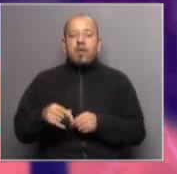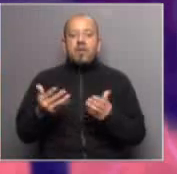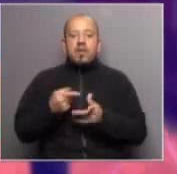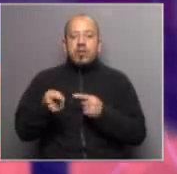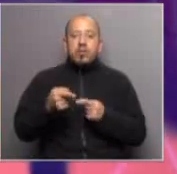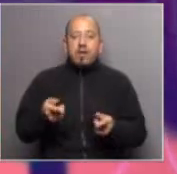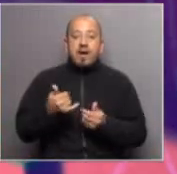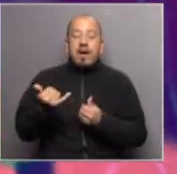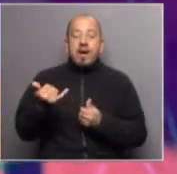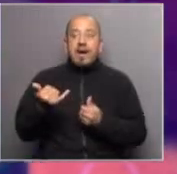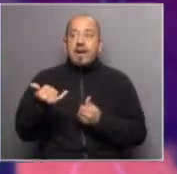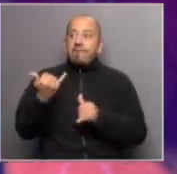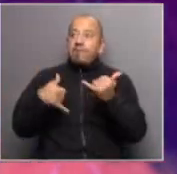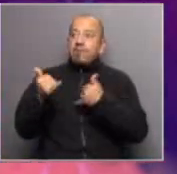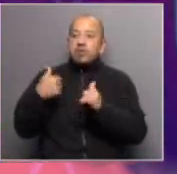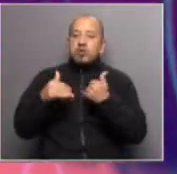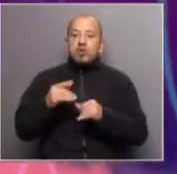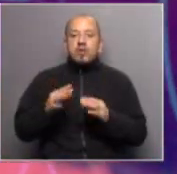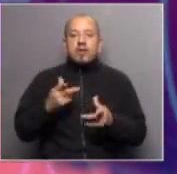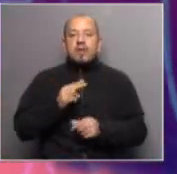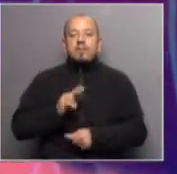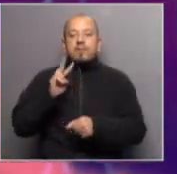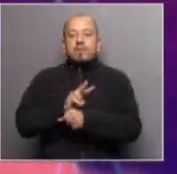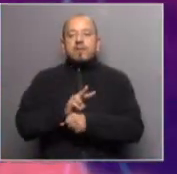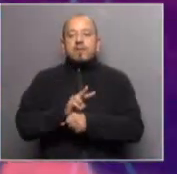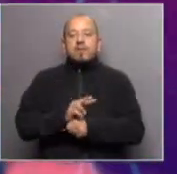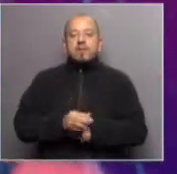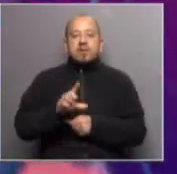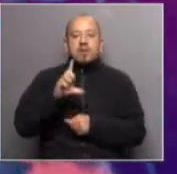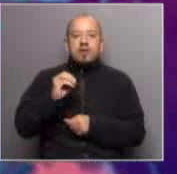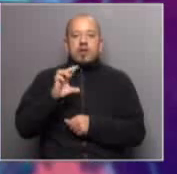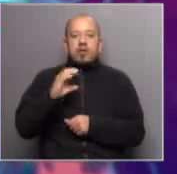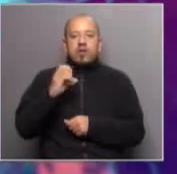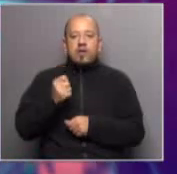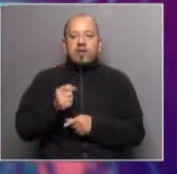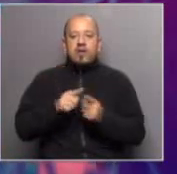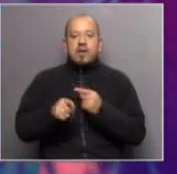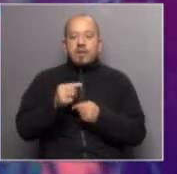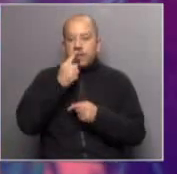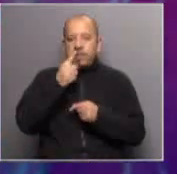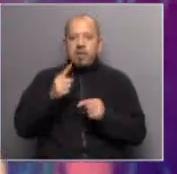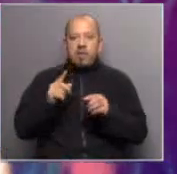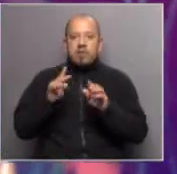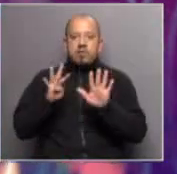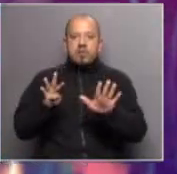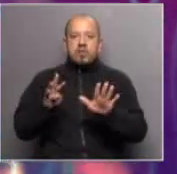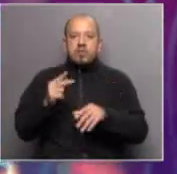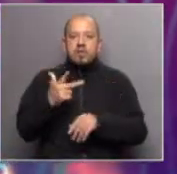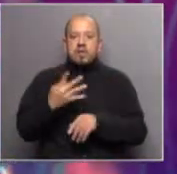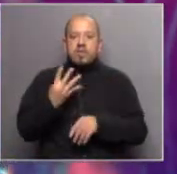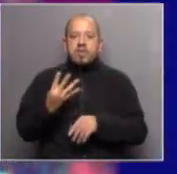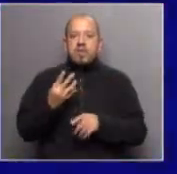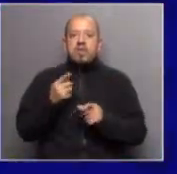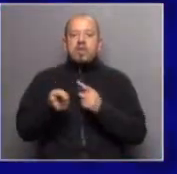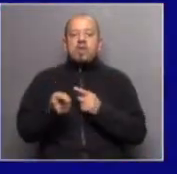nos trae un informe sobre la visita de Federico García Lorca acá en Montevideo, que vino en el año 1934, y bueno,